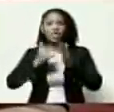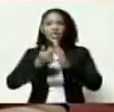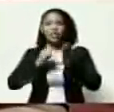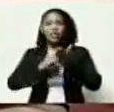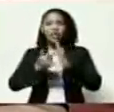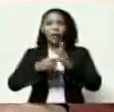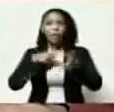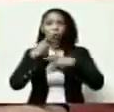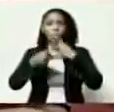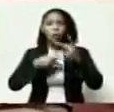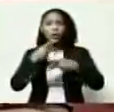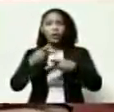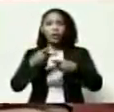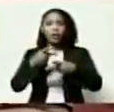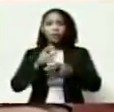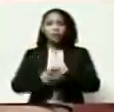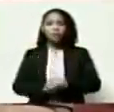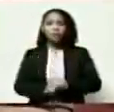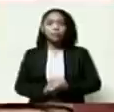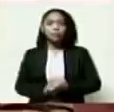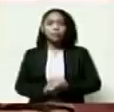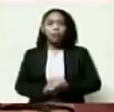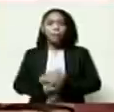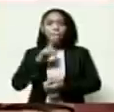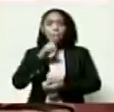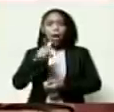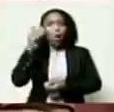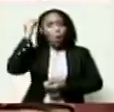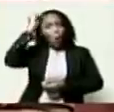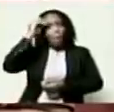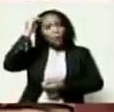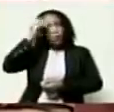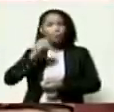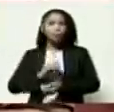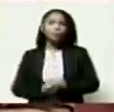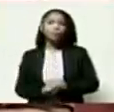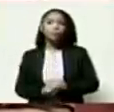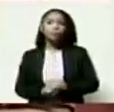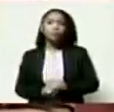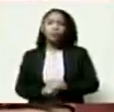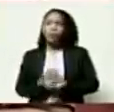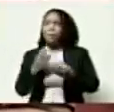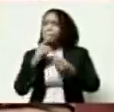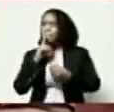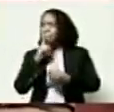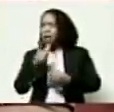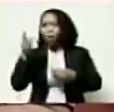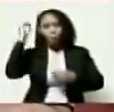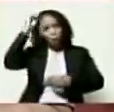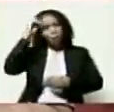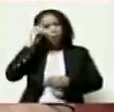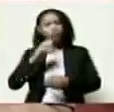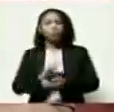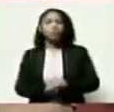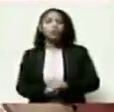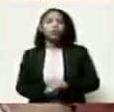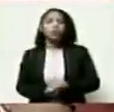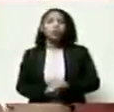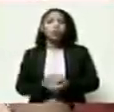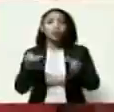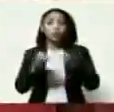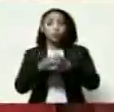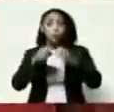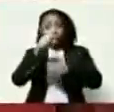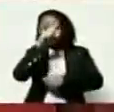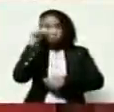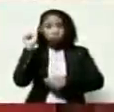política y de los políticos, tienen mala opinión, muy mala opinión. Entonces el Partido Socialista Unido de